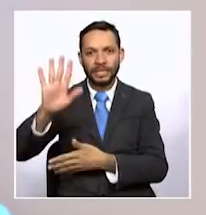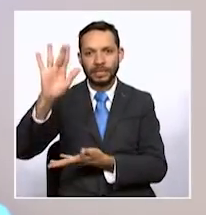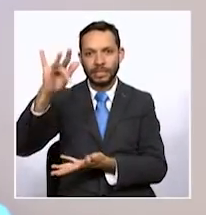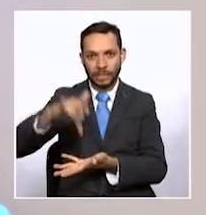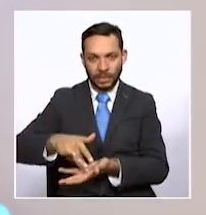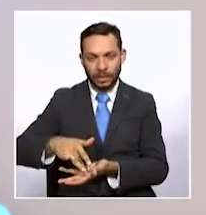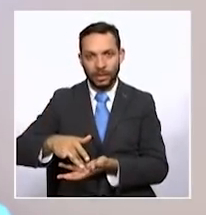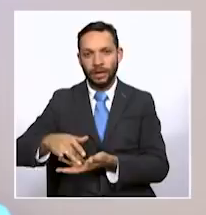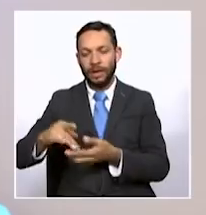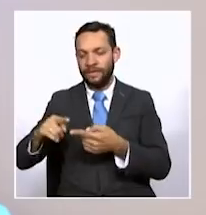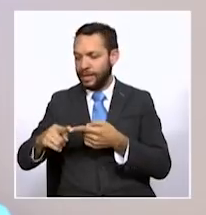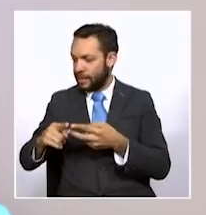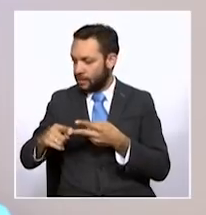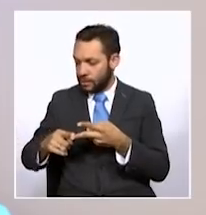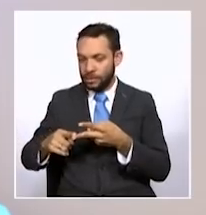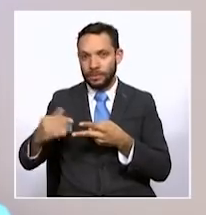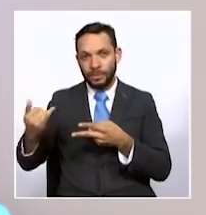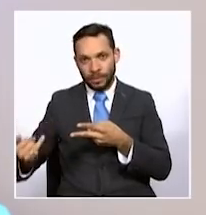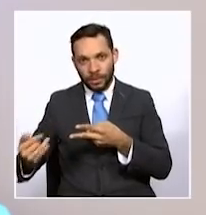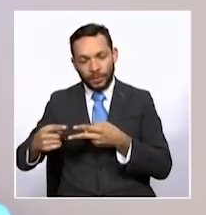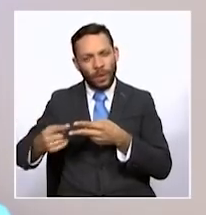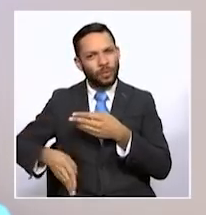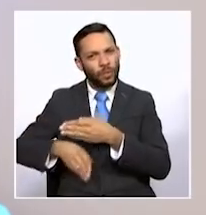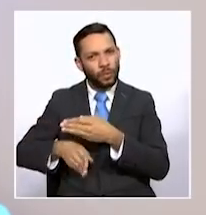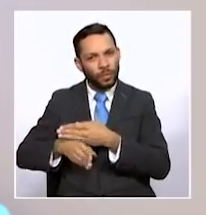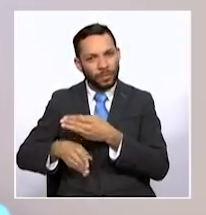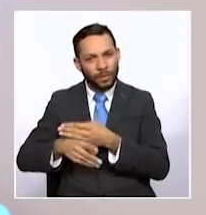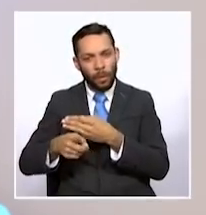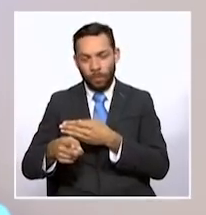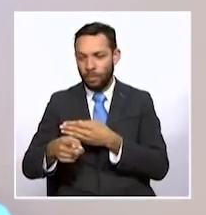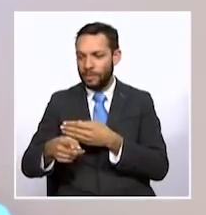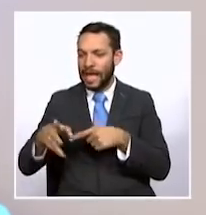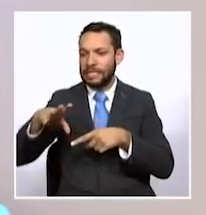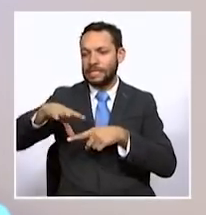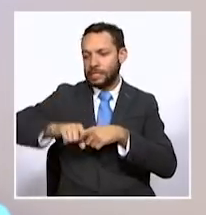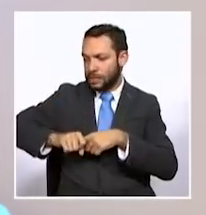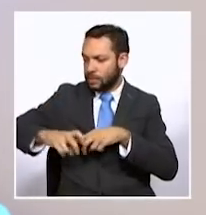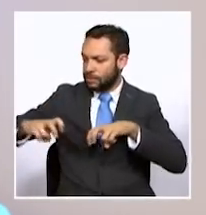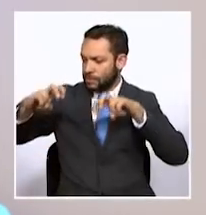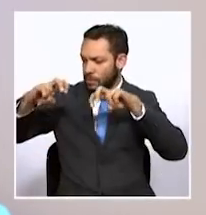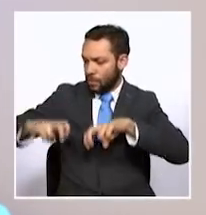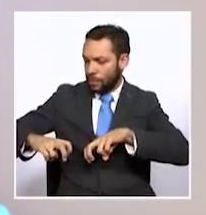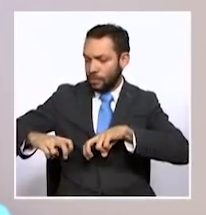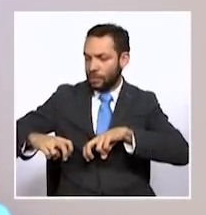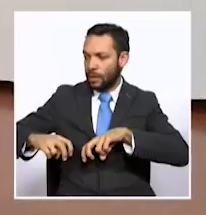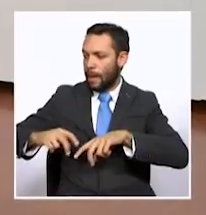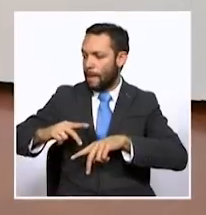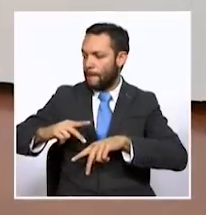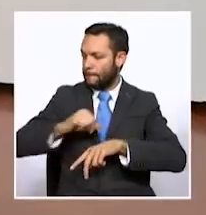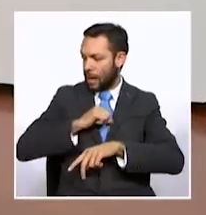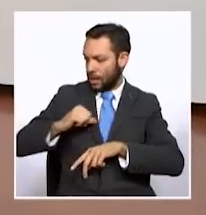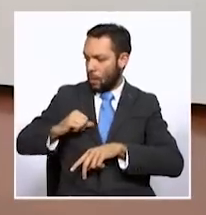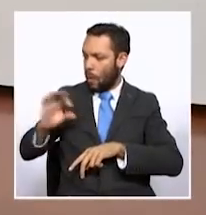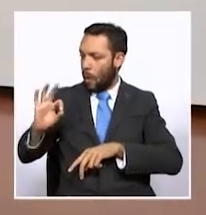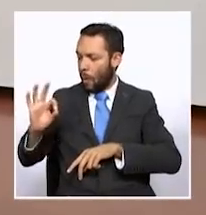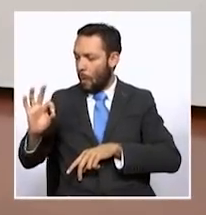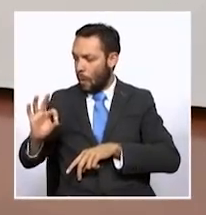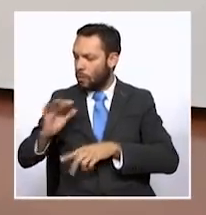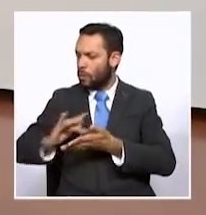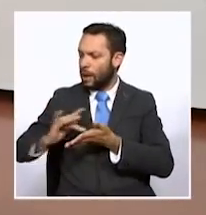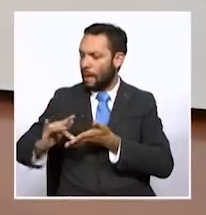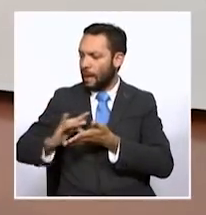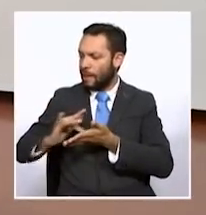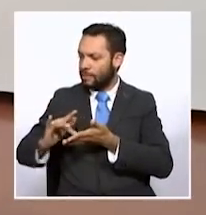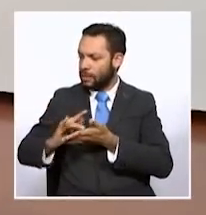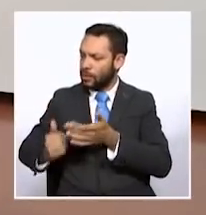que ustedes atienden a nivel de consultorio particular o a nivel de urgencias? Bueno, ok. A nivel